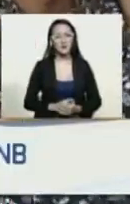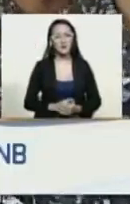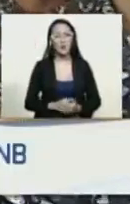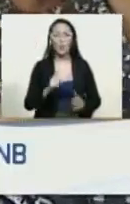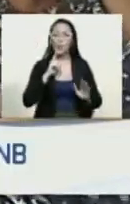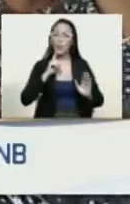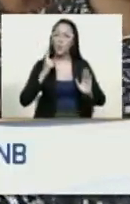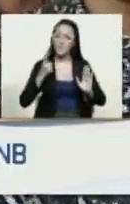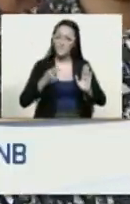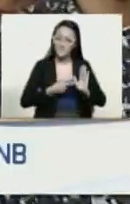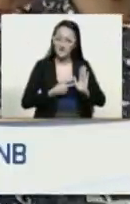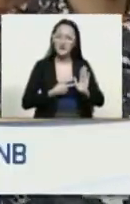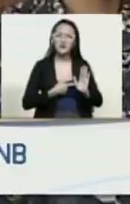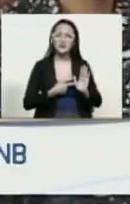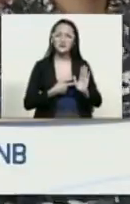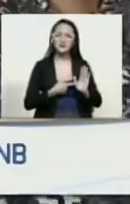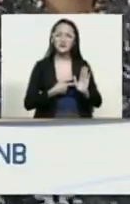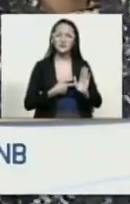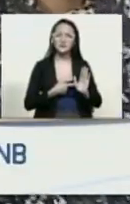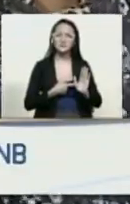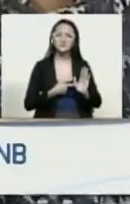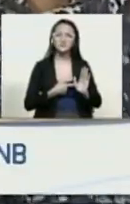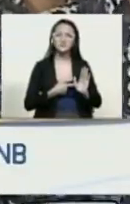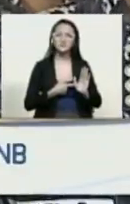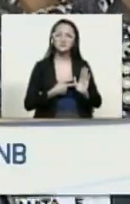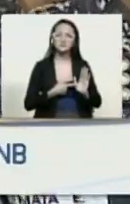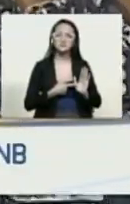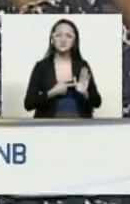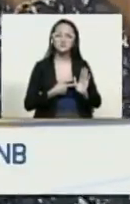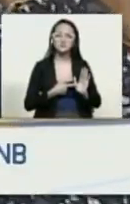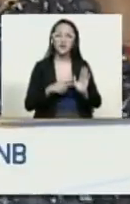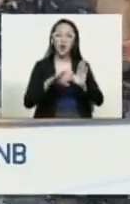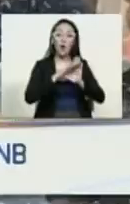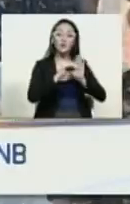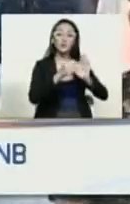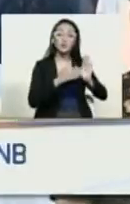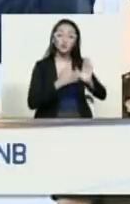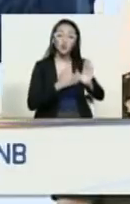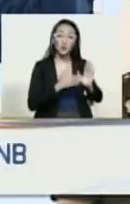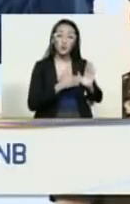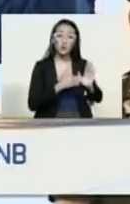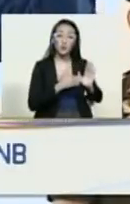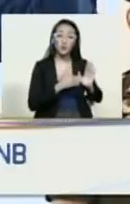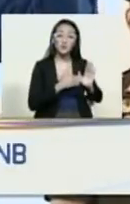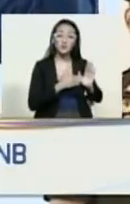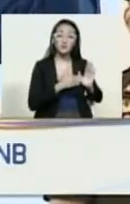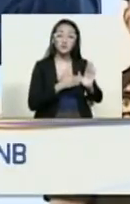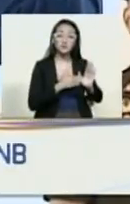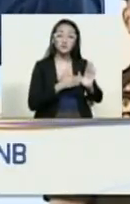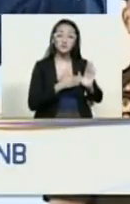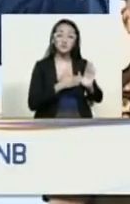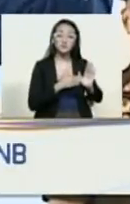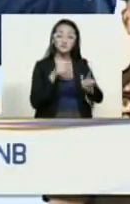cumplir y hacer cumplir la Constitución de la República Bolivariana de Venezuela,